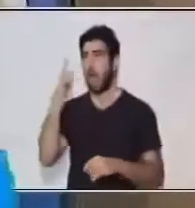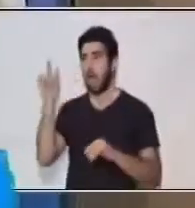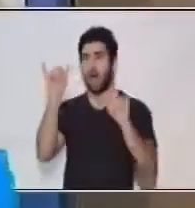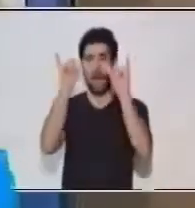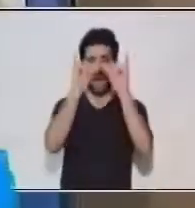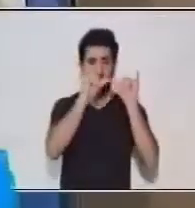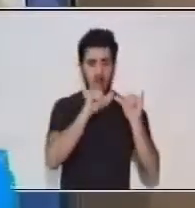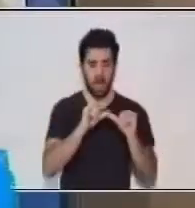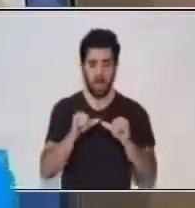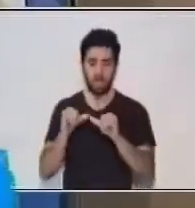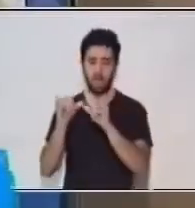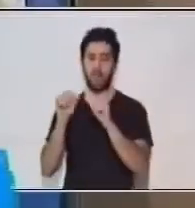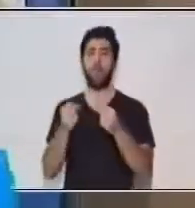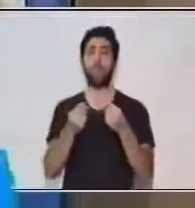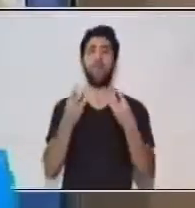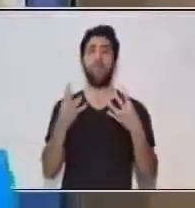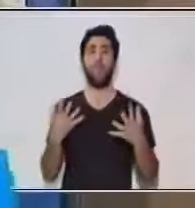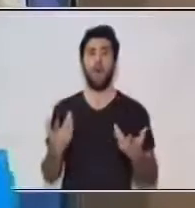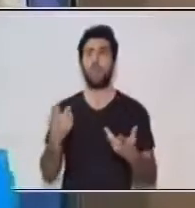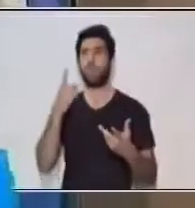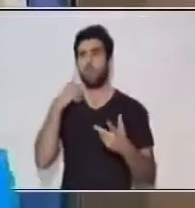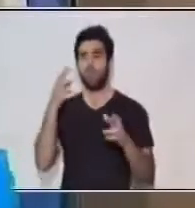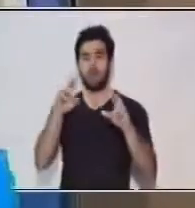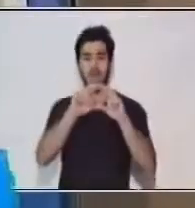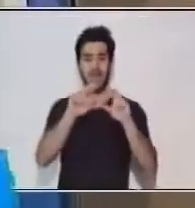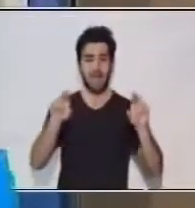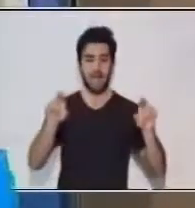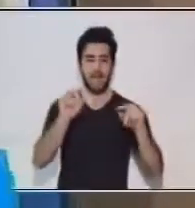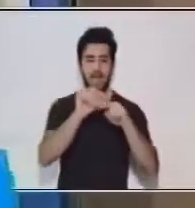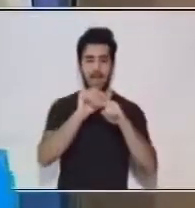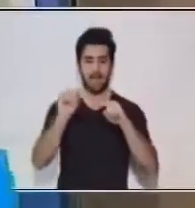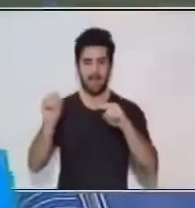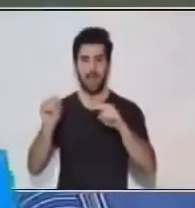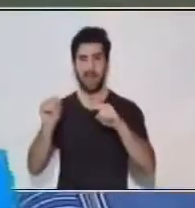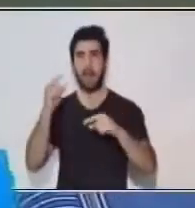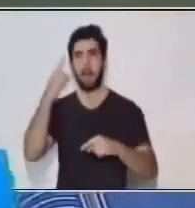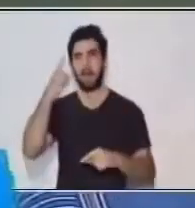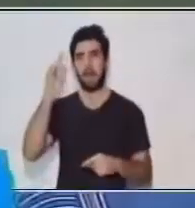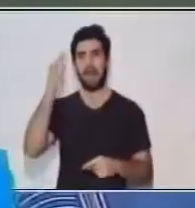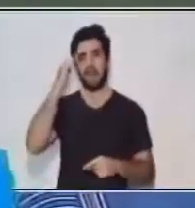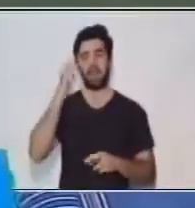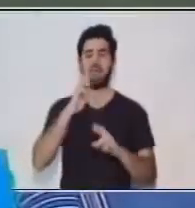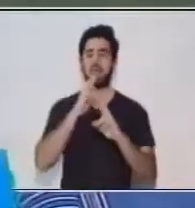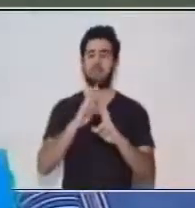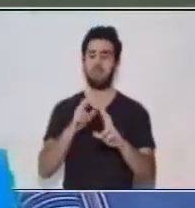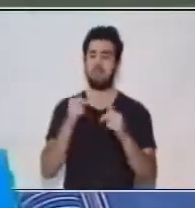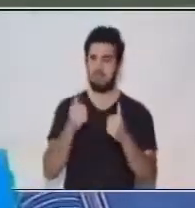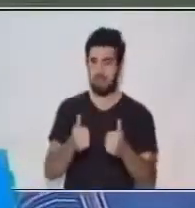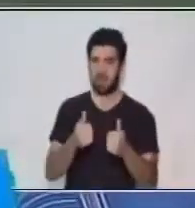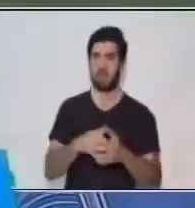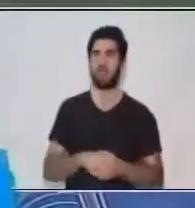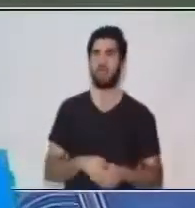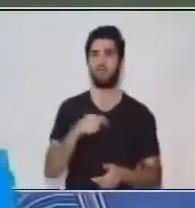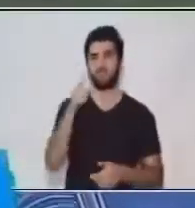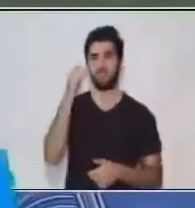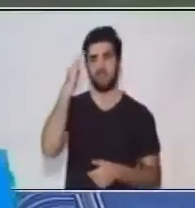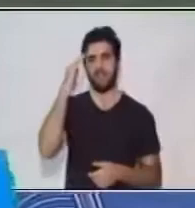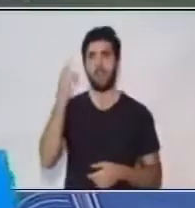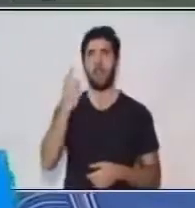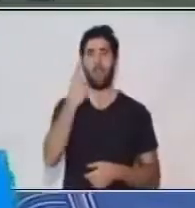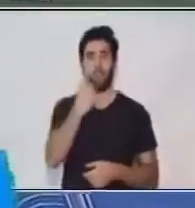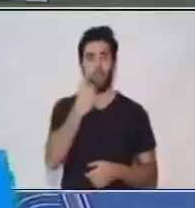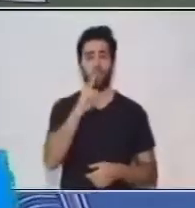la distancia de esta recta de nuestro vector, que van a ser una unidad, 2 unidades,